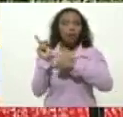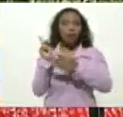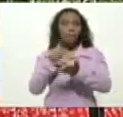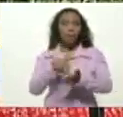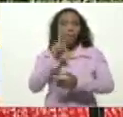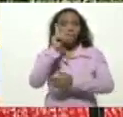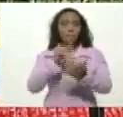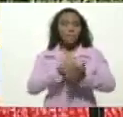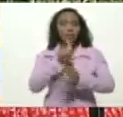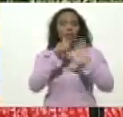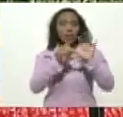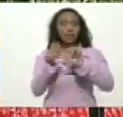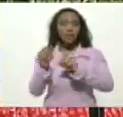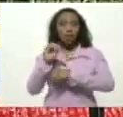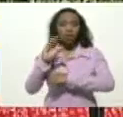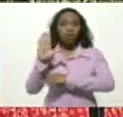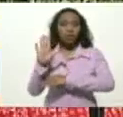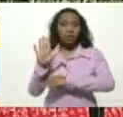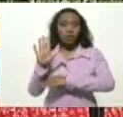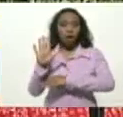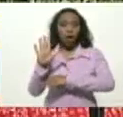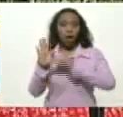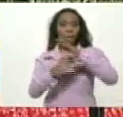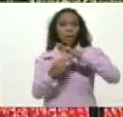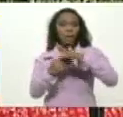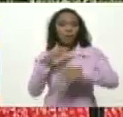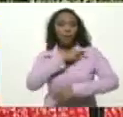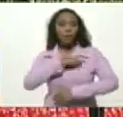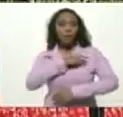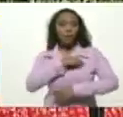a 1.605 bases de misiones.